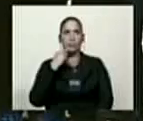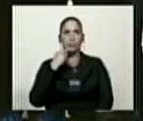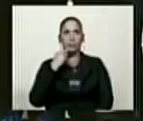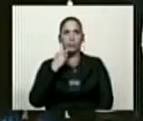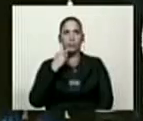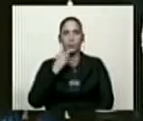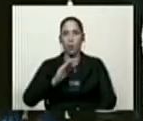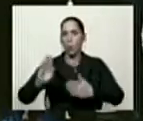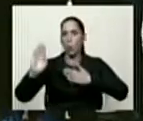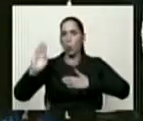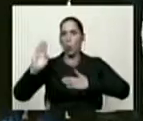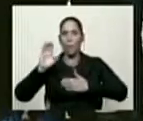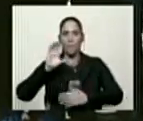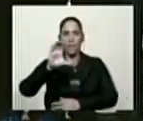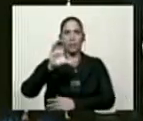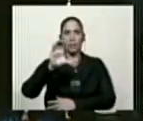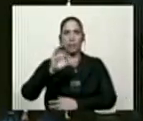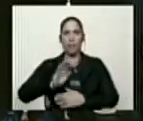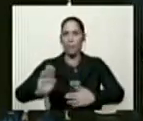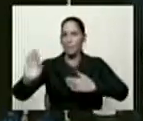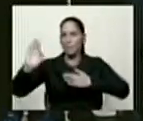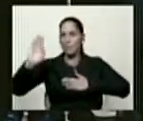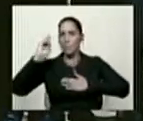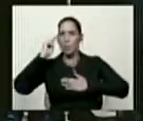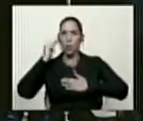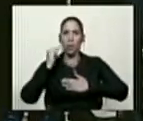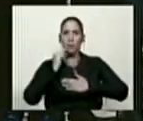Juro por la patria.